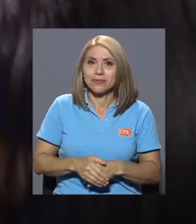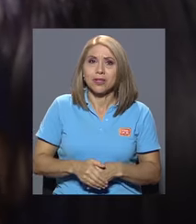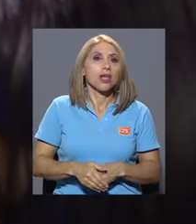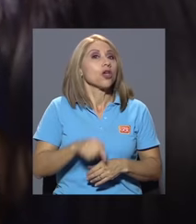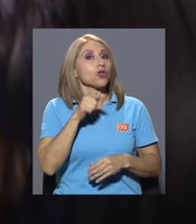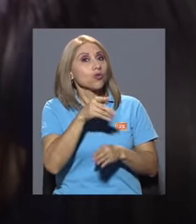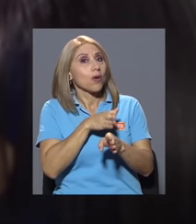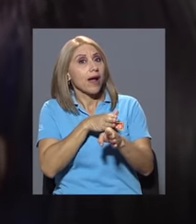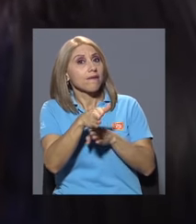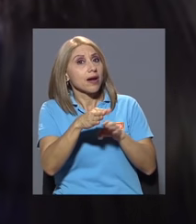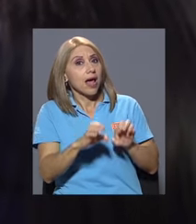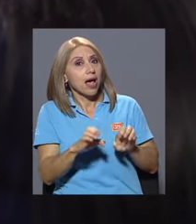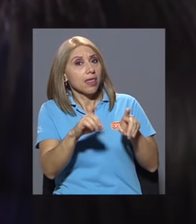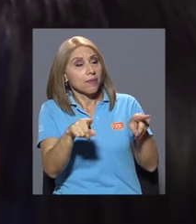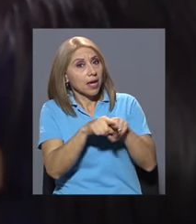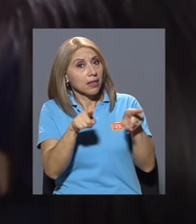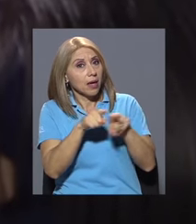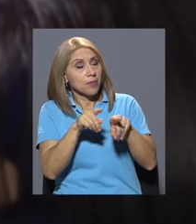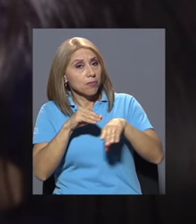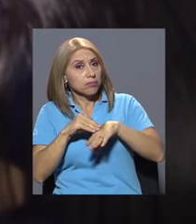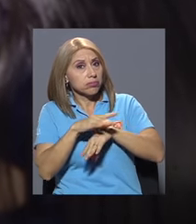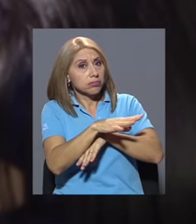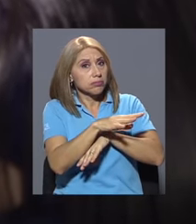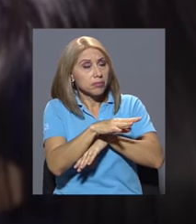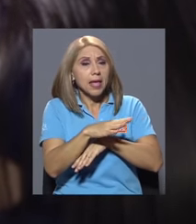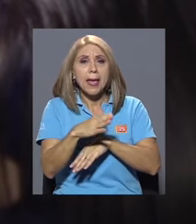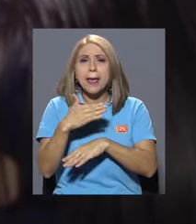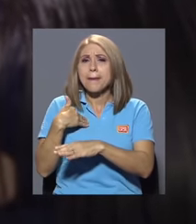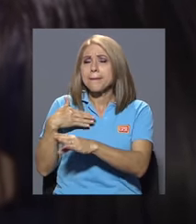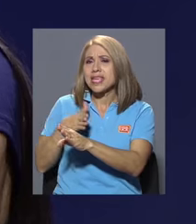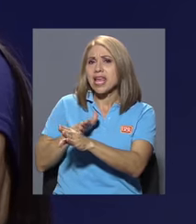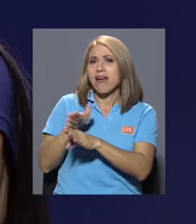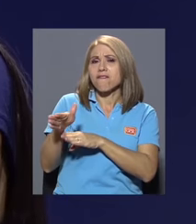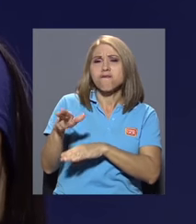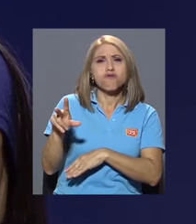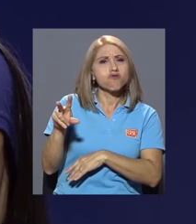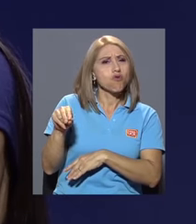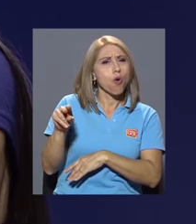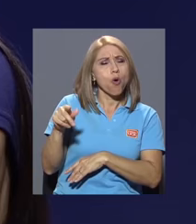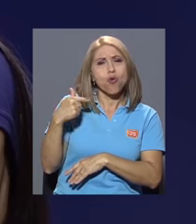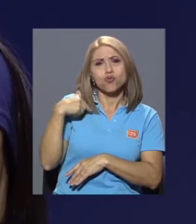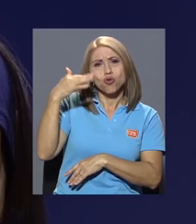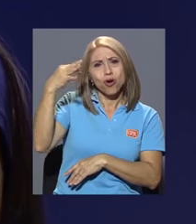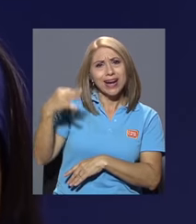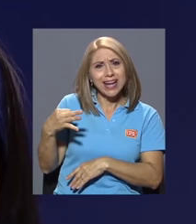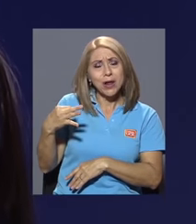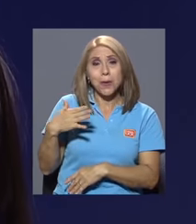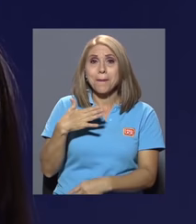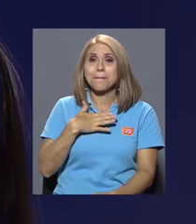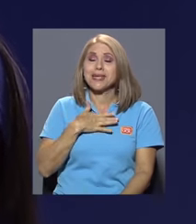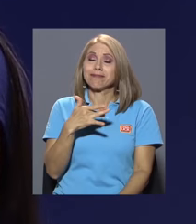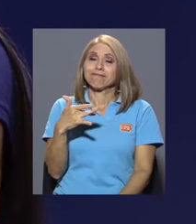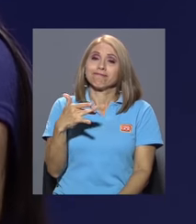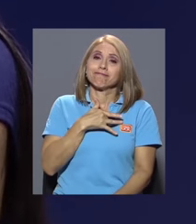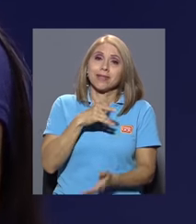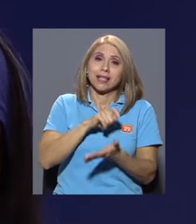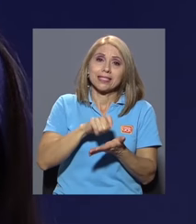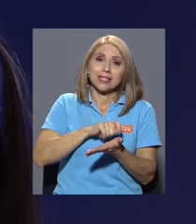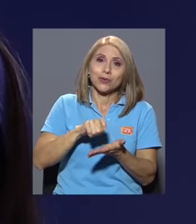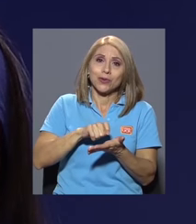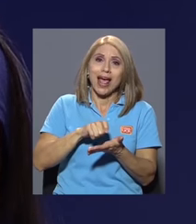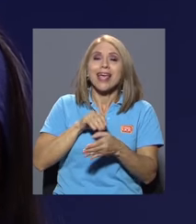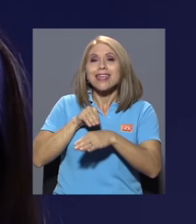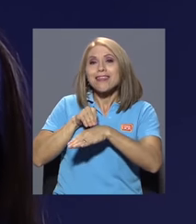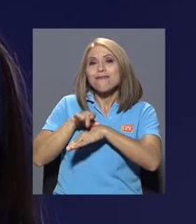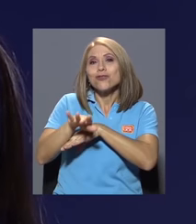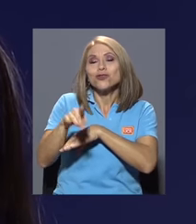carrera académica también influyó en esto? ¿Mi carrera académica? No, yo creo más bien que mi pasión por la escritura influyó en mis